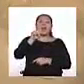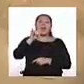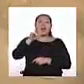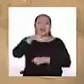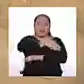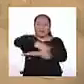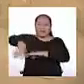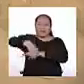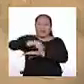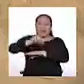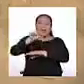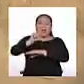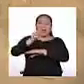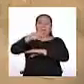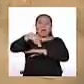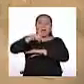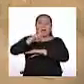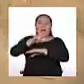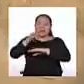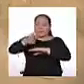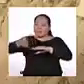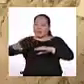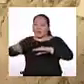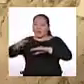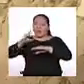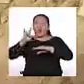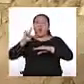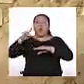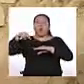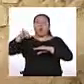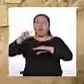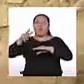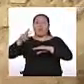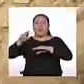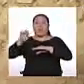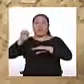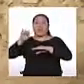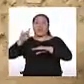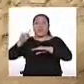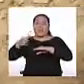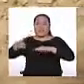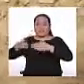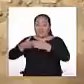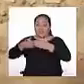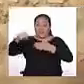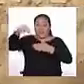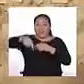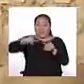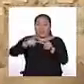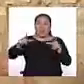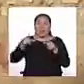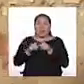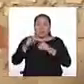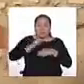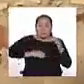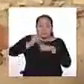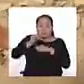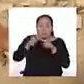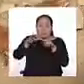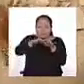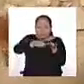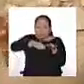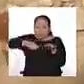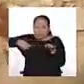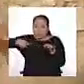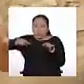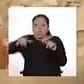avenidas Angélica, Gamarra y Universitaria. Este sitio arqueológico está compuesto por unos restos en forma de U, que son